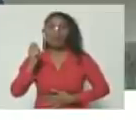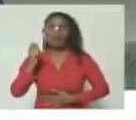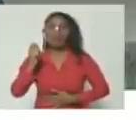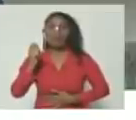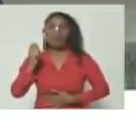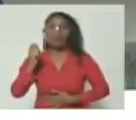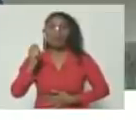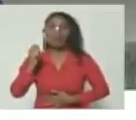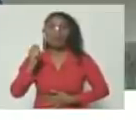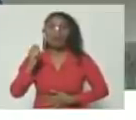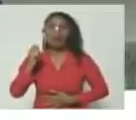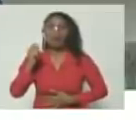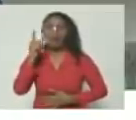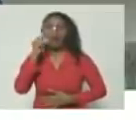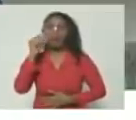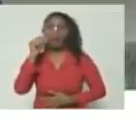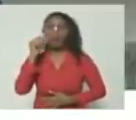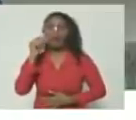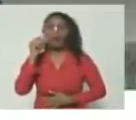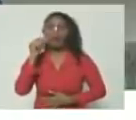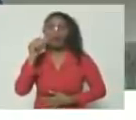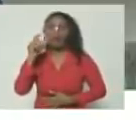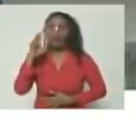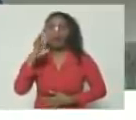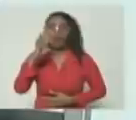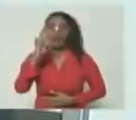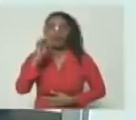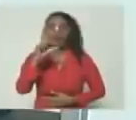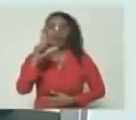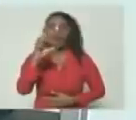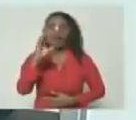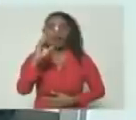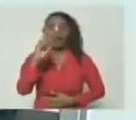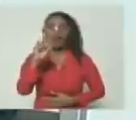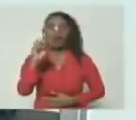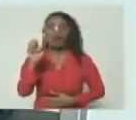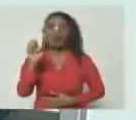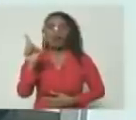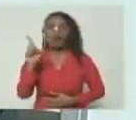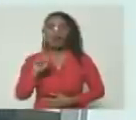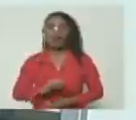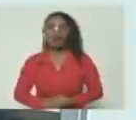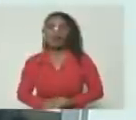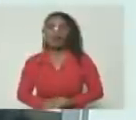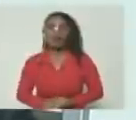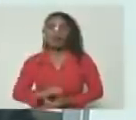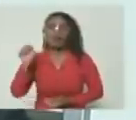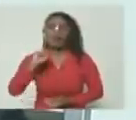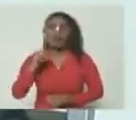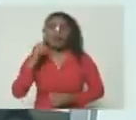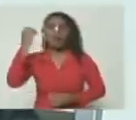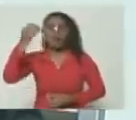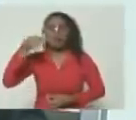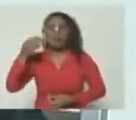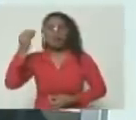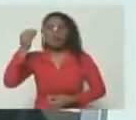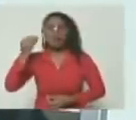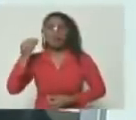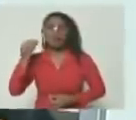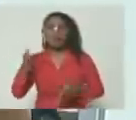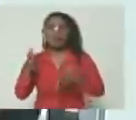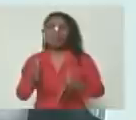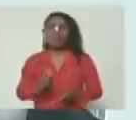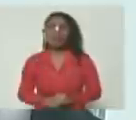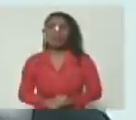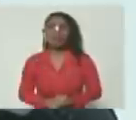al candidato Henry Falcón, ¿no? Candidato del Estado Lara, Henry Falcón. ¿Sí creen que ganan?